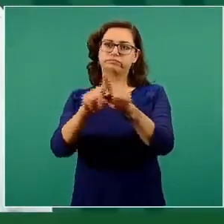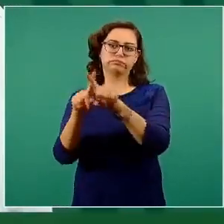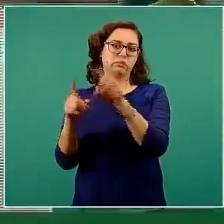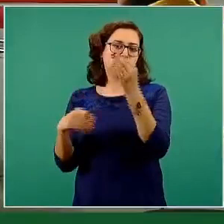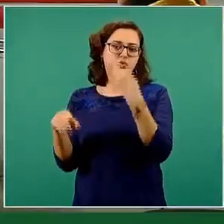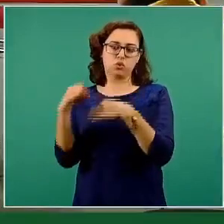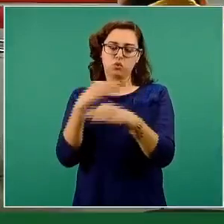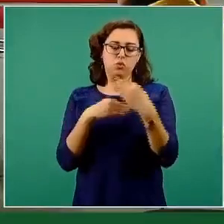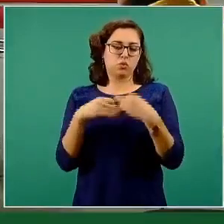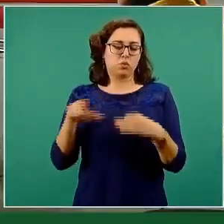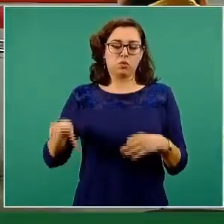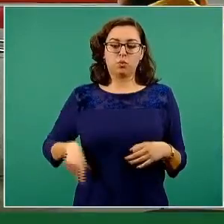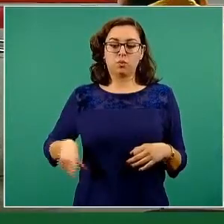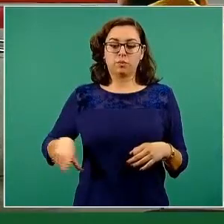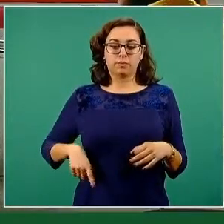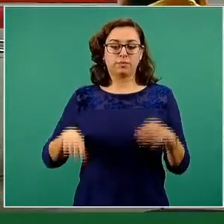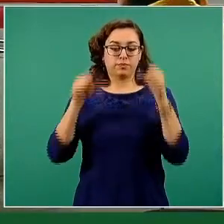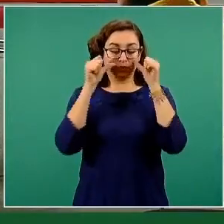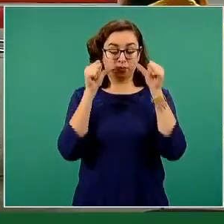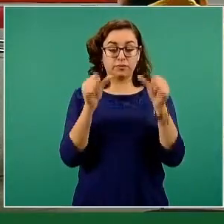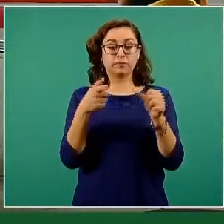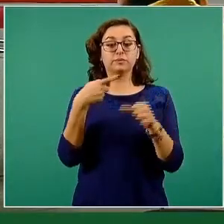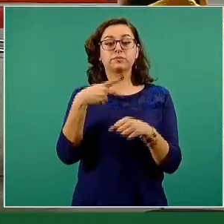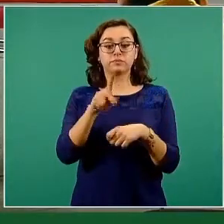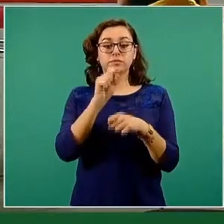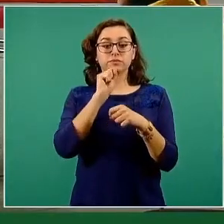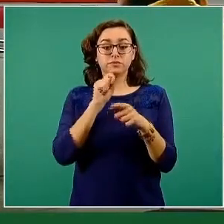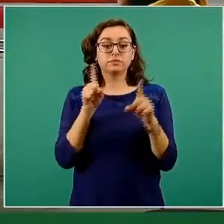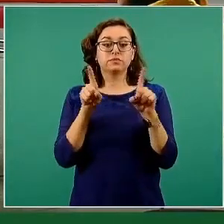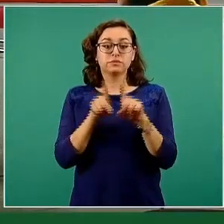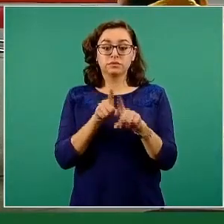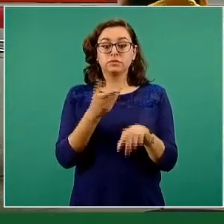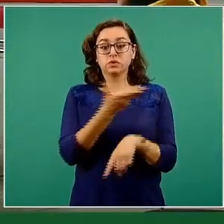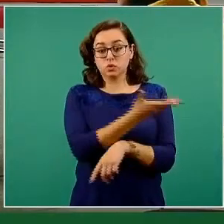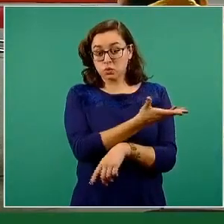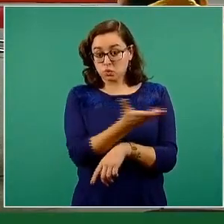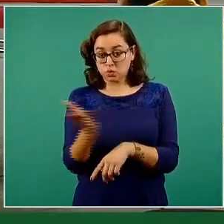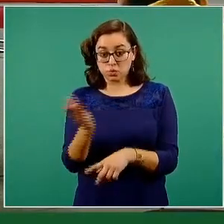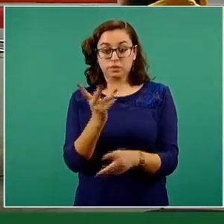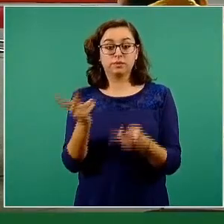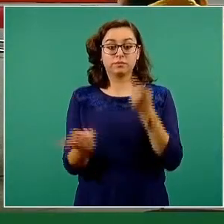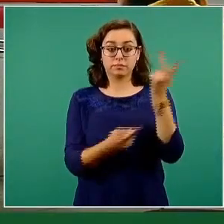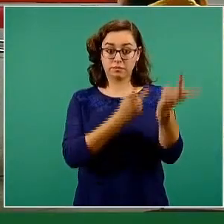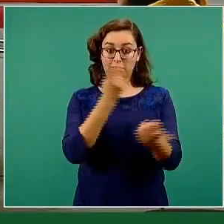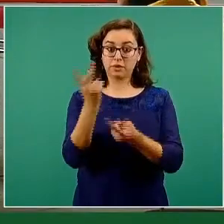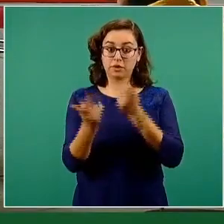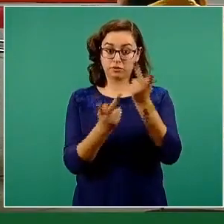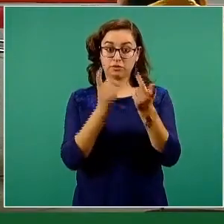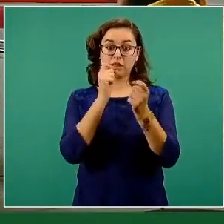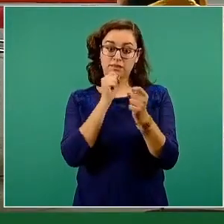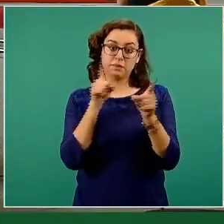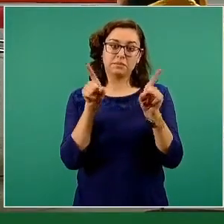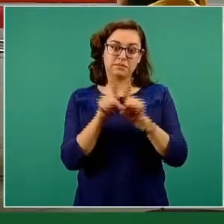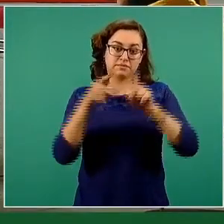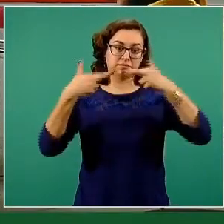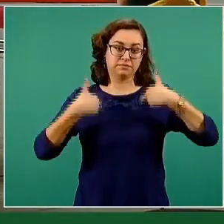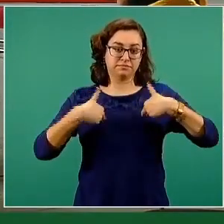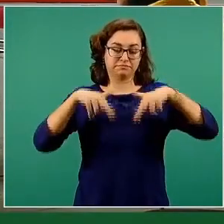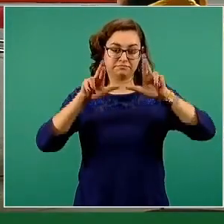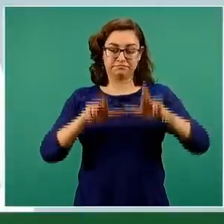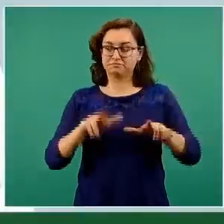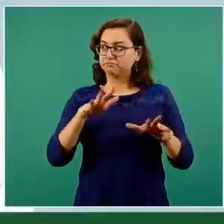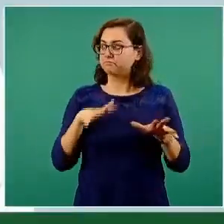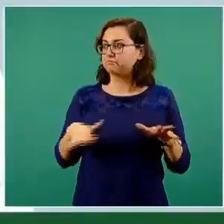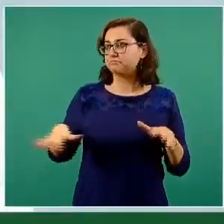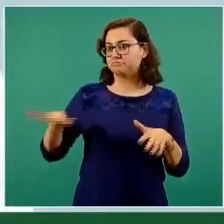el gobierno. Y también, particularmente, pues las preguntas que ustedes nos hacen, que también son la voz de las personas,